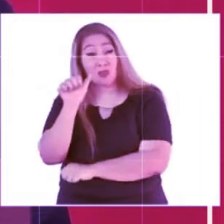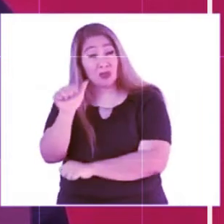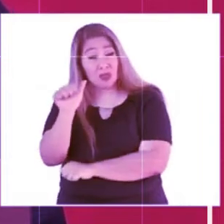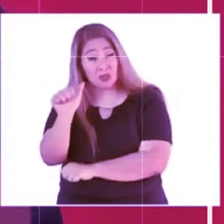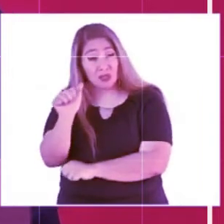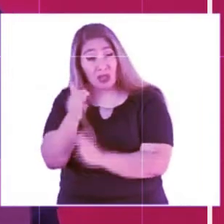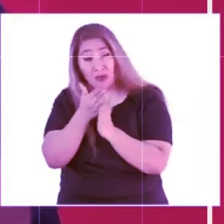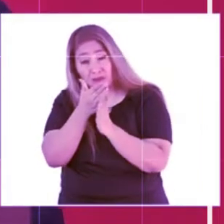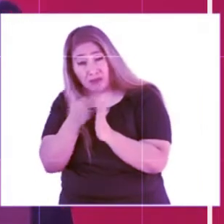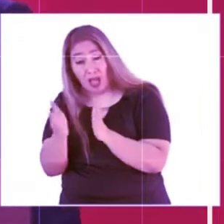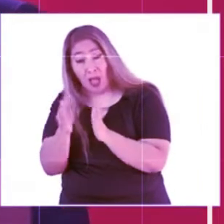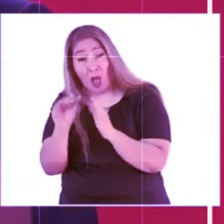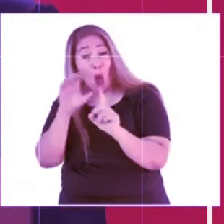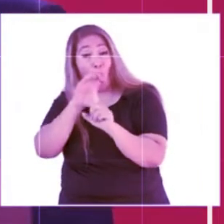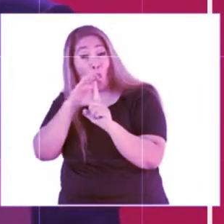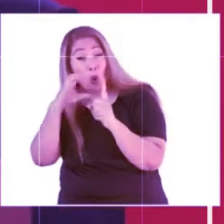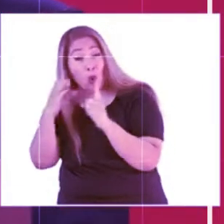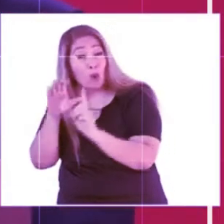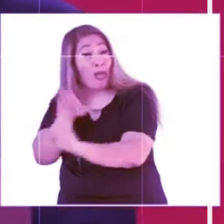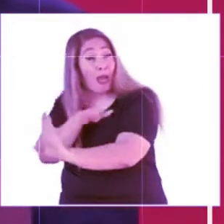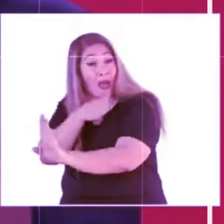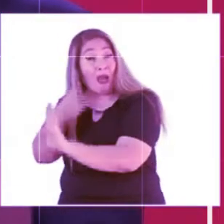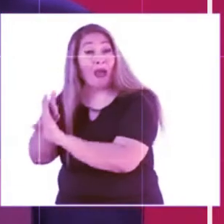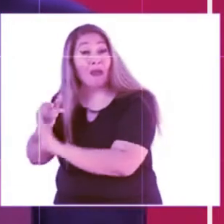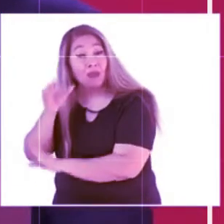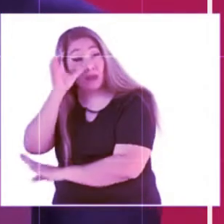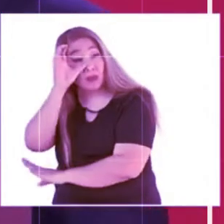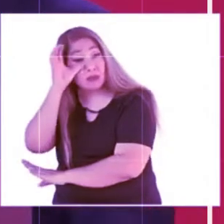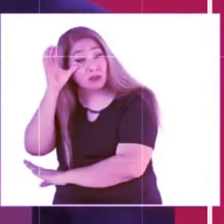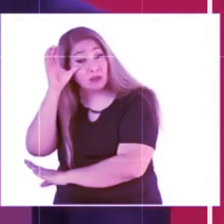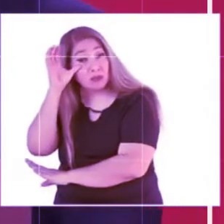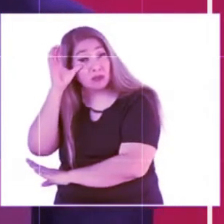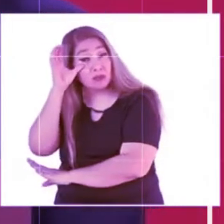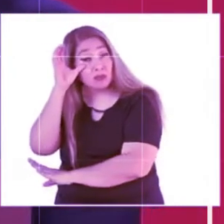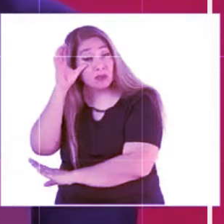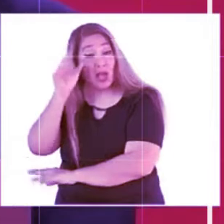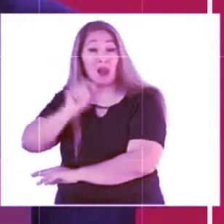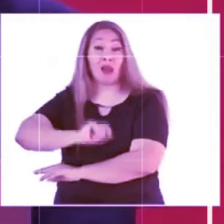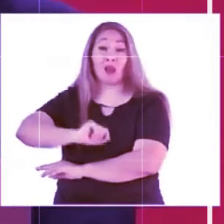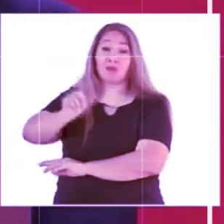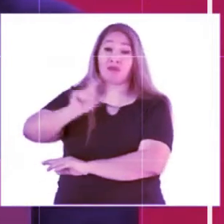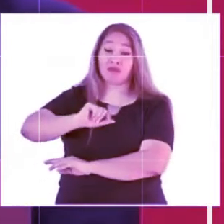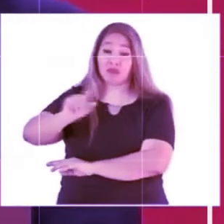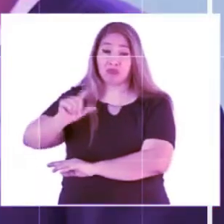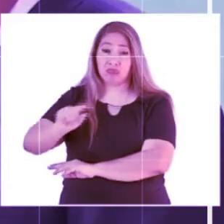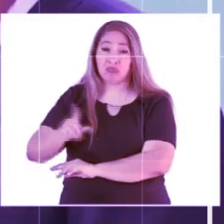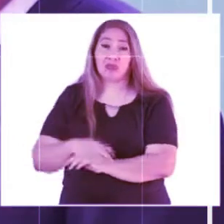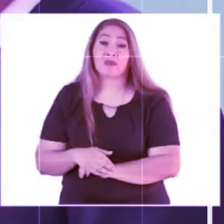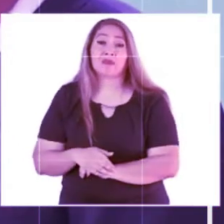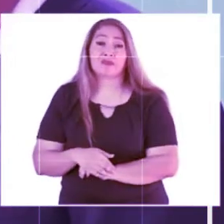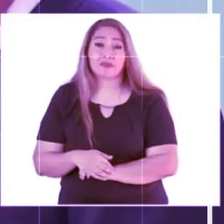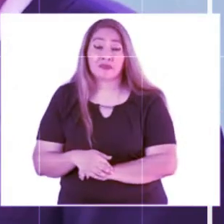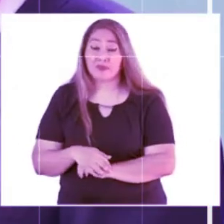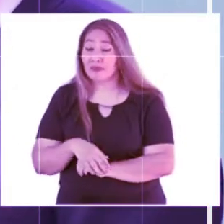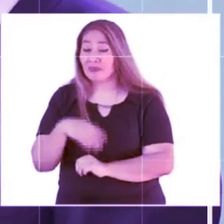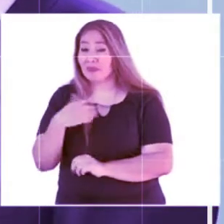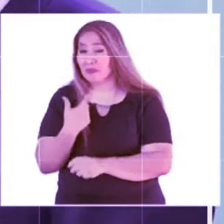se constituyeron clubes antichinos. Las autoridades locales primero